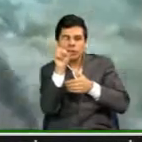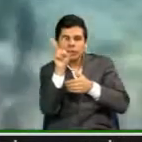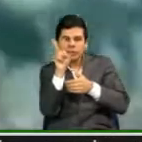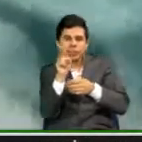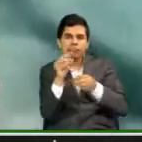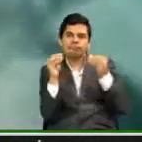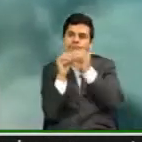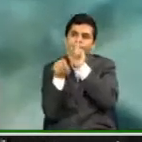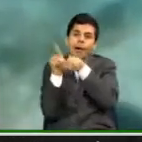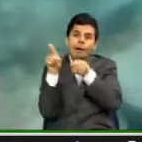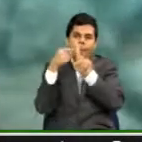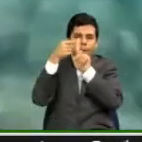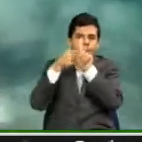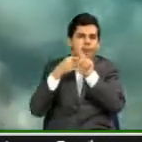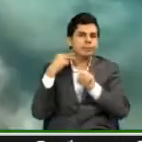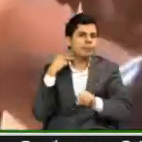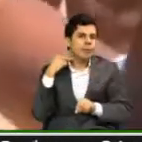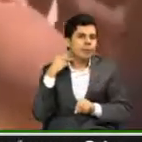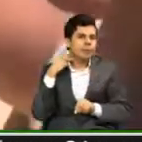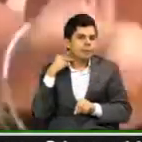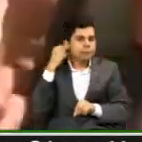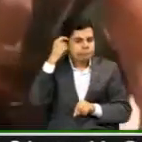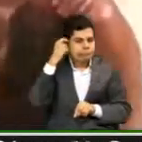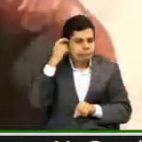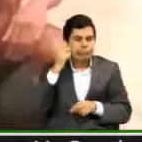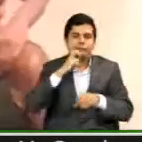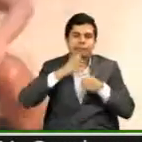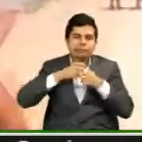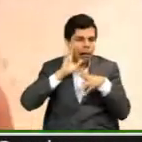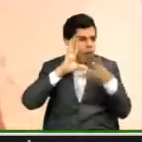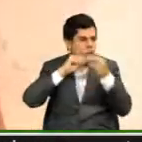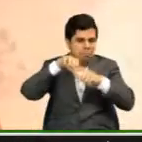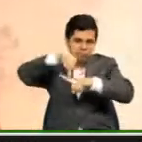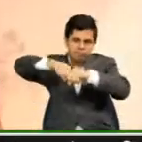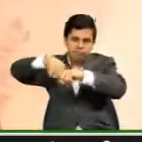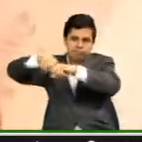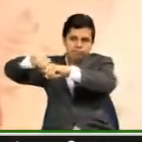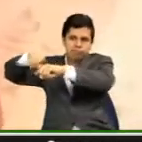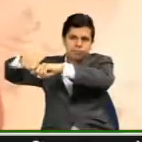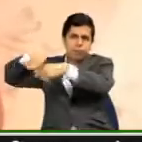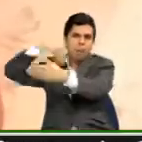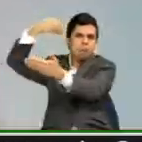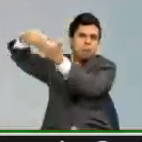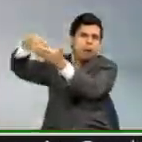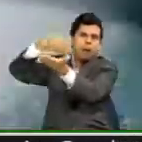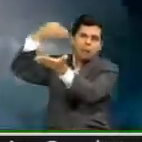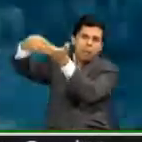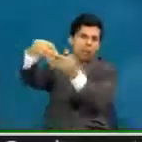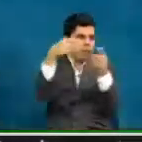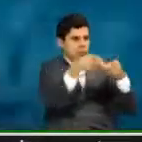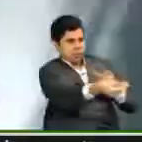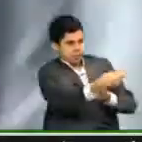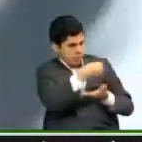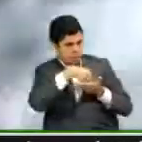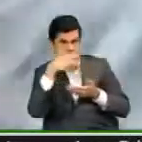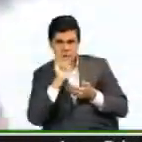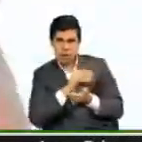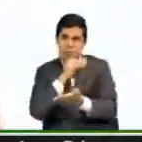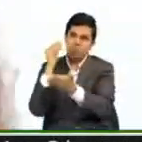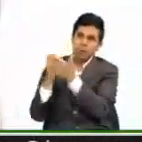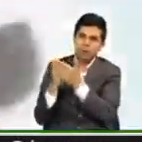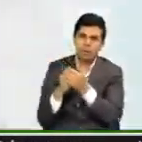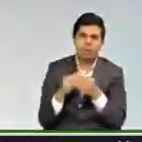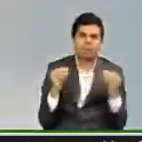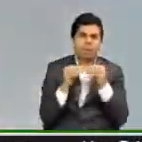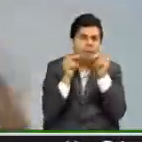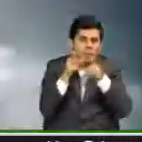tienen hasta noviembre. Entonces se ven perjudicados porque ellos ya son planes que la gente ha pagado y a su vez ellos